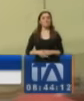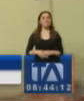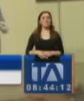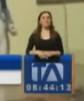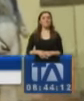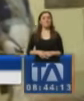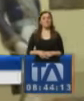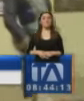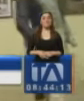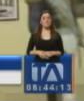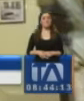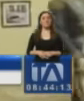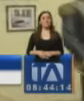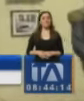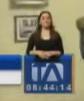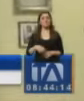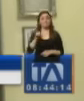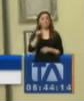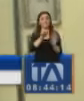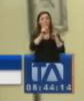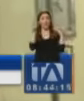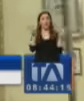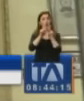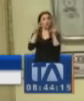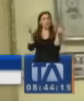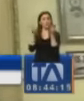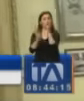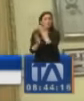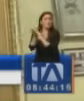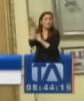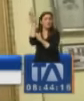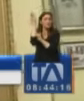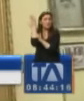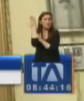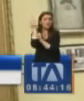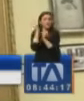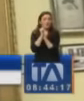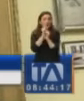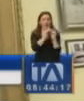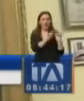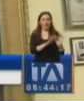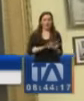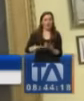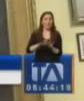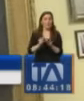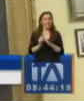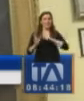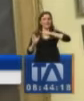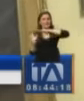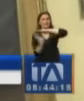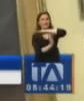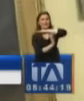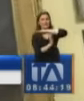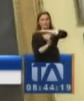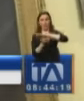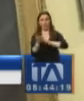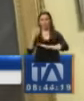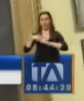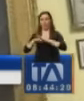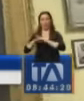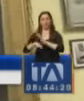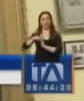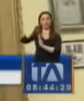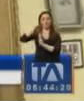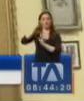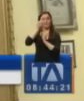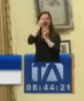Y muchos de esos periódicos, sobre todo los más antiguos, los estamos digitalizando. Tenemos ya más de